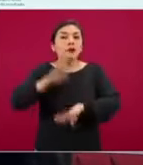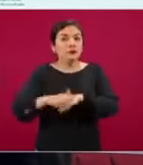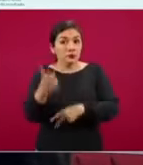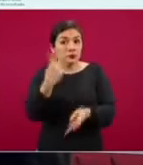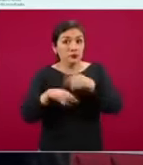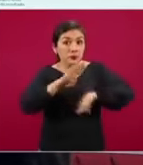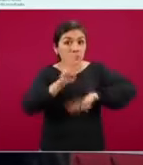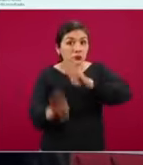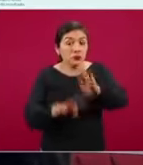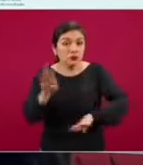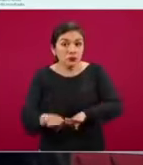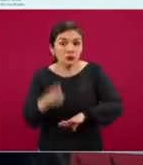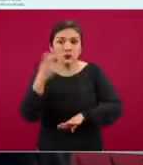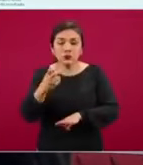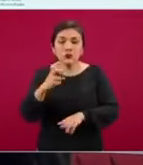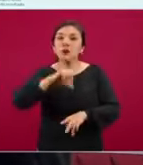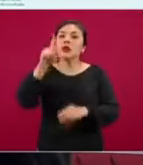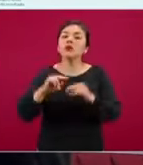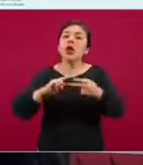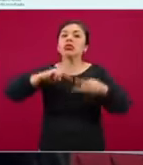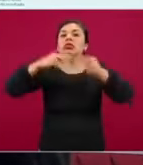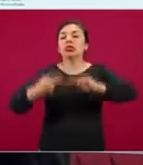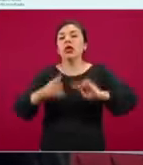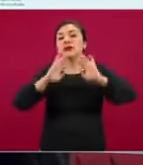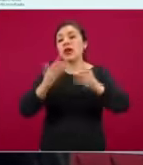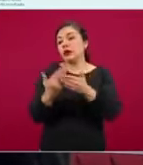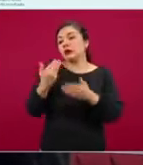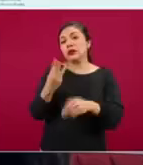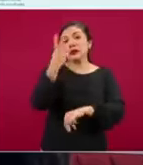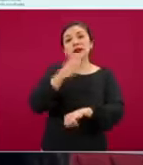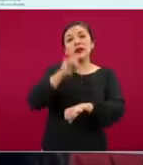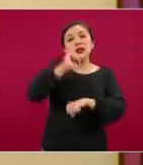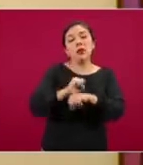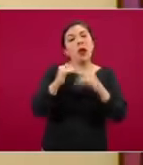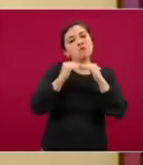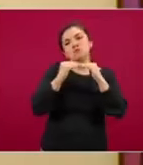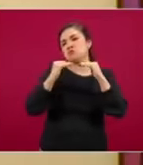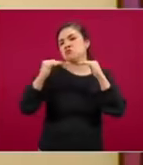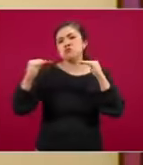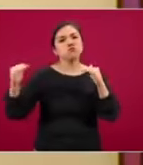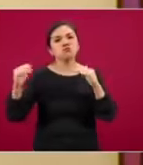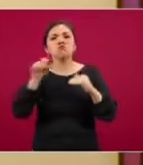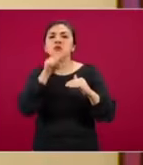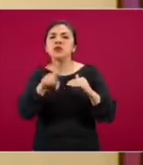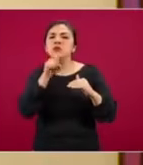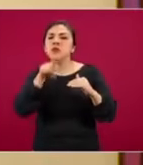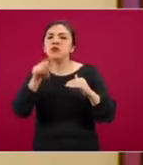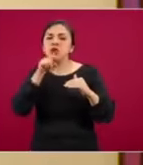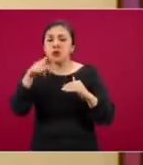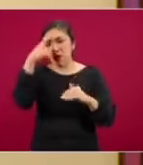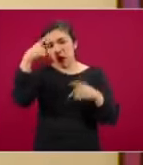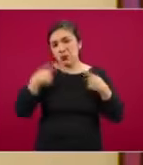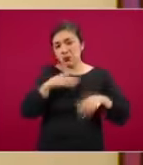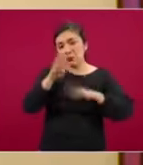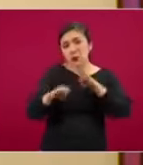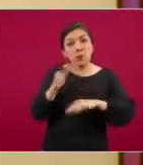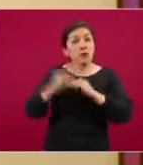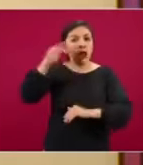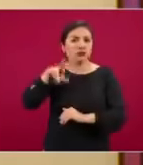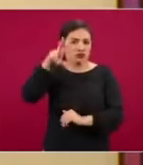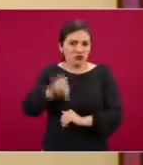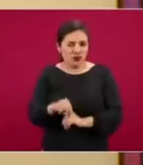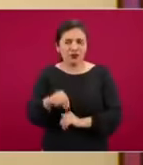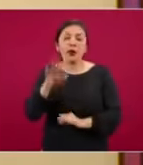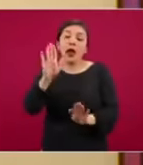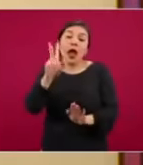esa tendencia ascendente se revirtió ya en las últimas 3 semanas, manteniendo una estabilidad. Veremos el día de mañana